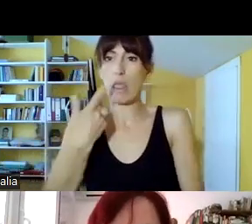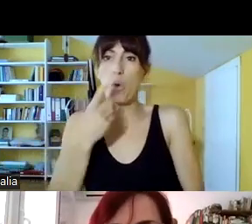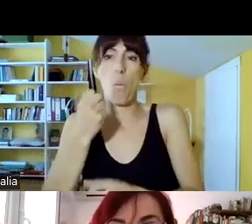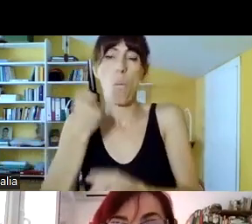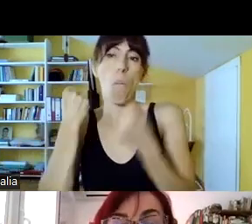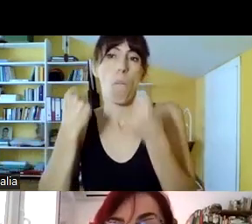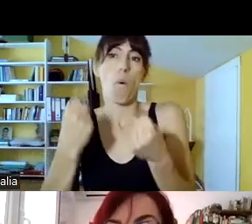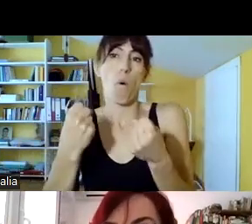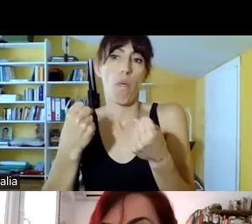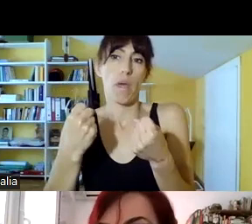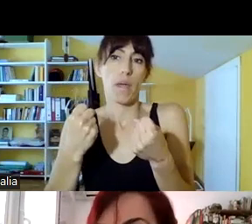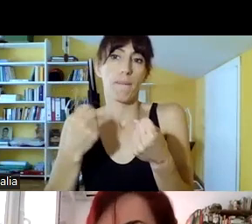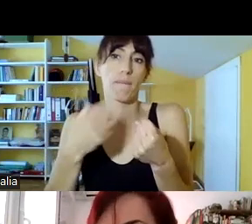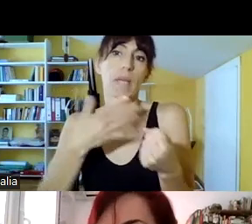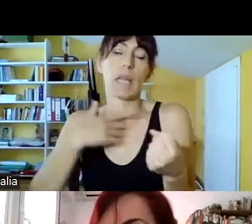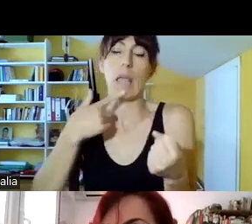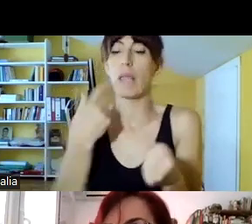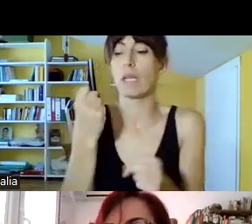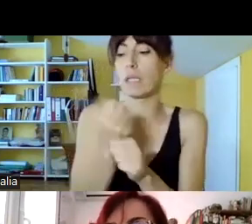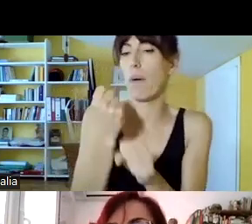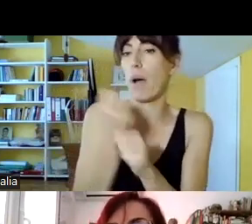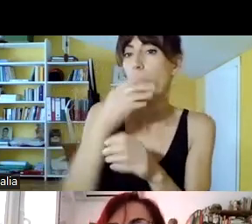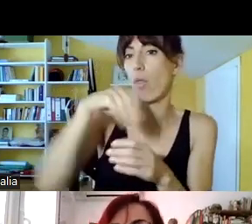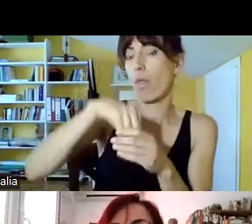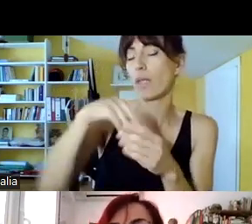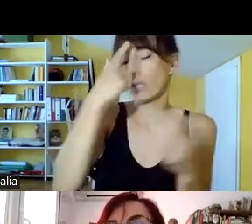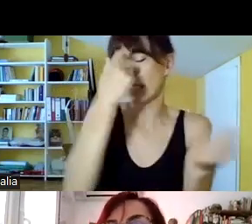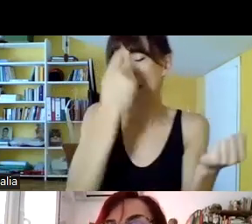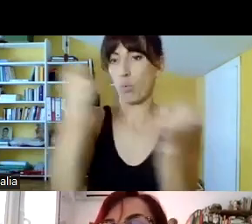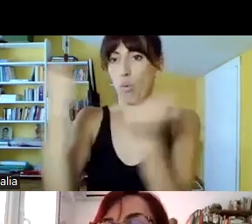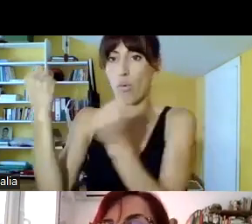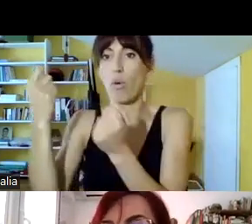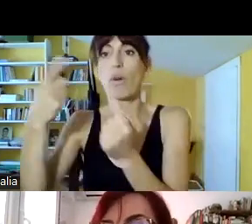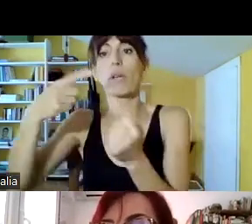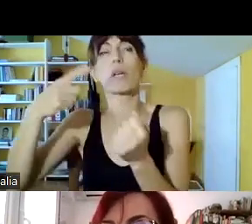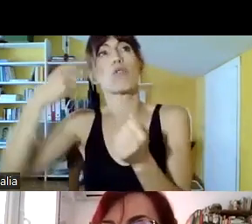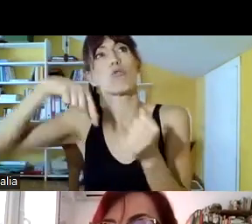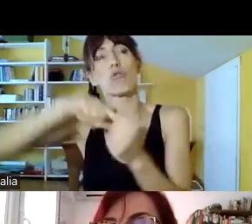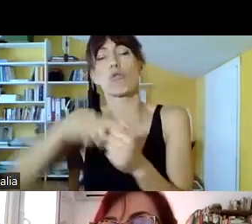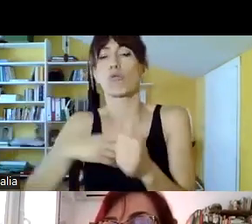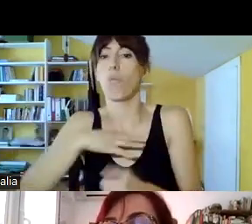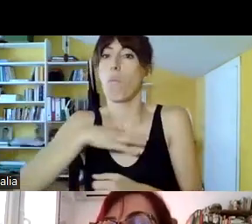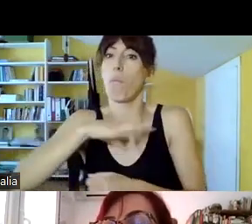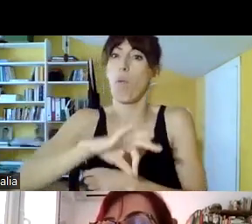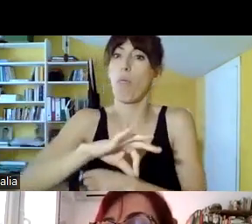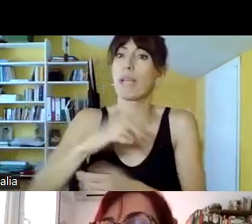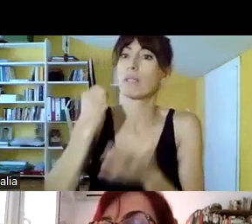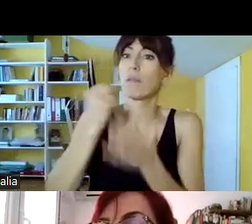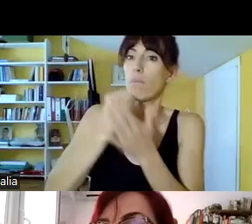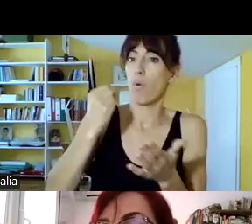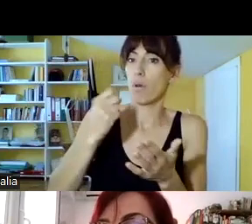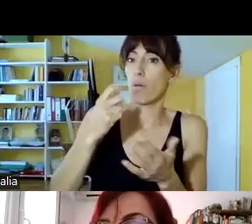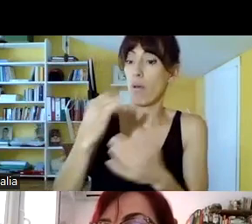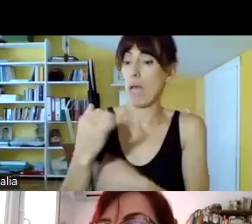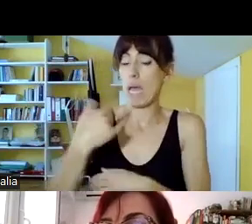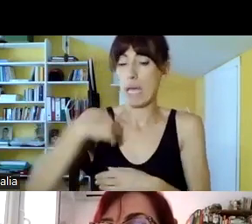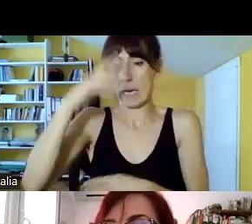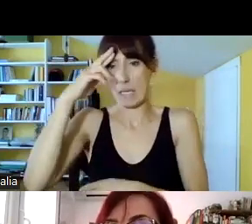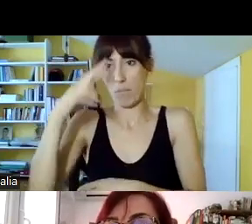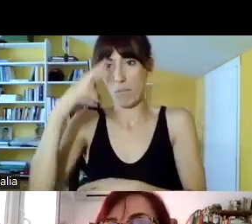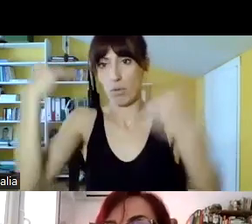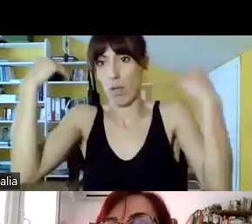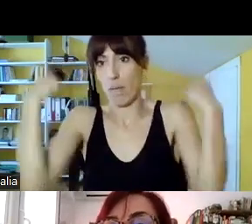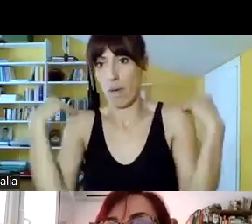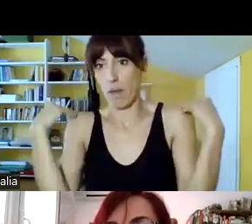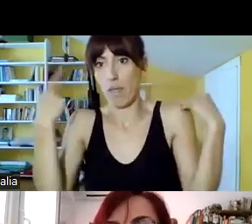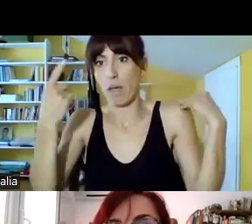abdicar en el sentido de que estamos trabajando dentro de una institución, y que hay que ser conscientes del poder simbólico que tenemos y de la responsabilidad que eso genera,